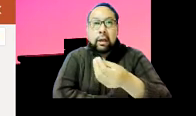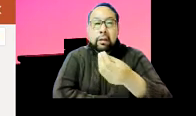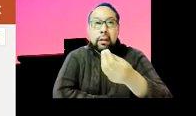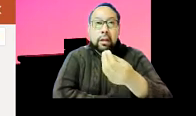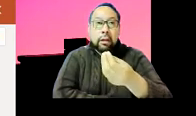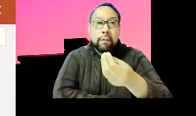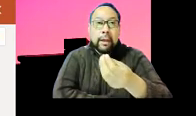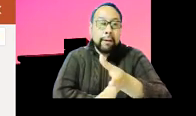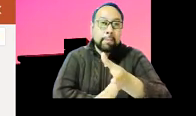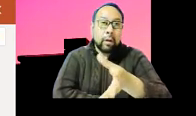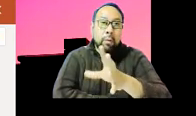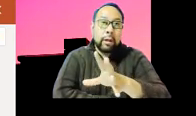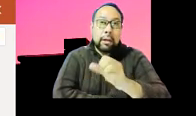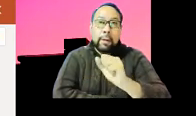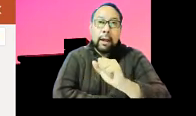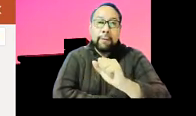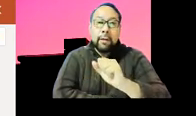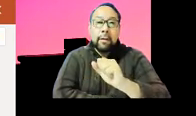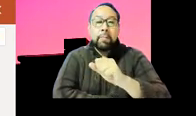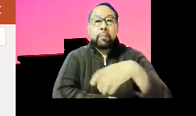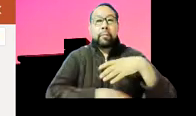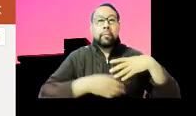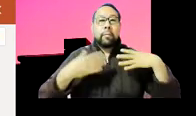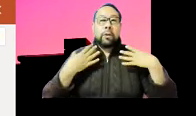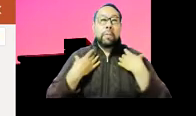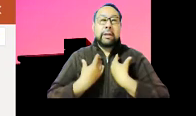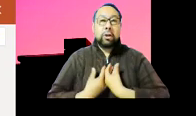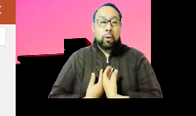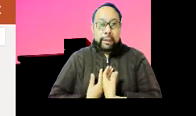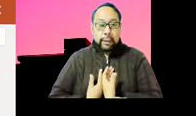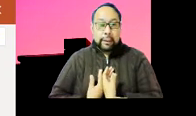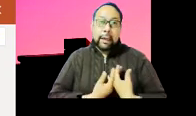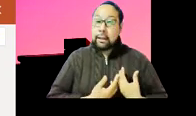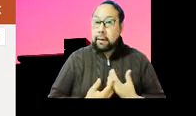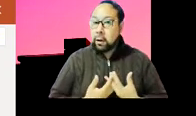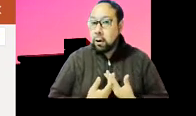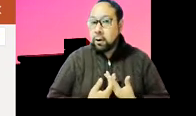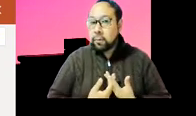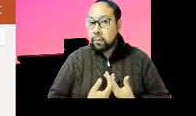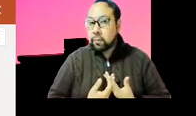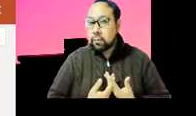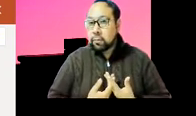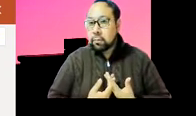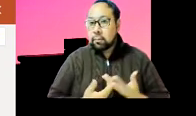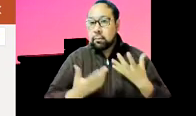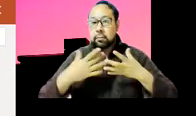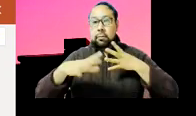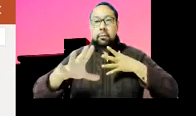Entonces, si quieres sentirte bien, como lo hace Herbalife, yo me siento bien. ¿Quieres saber cómo?